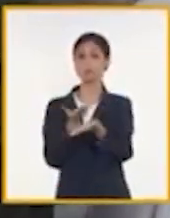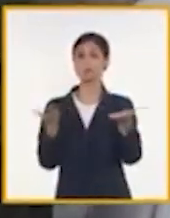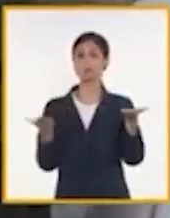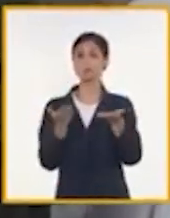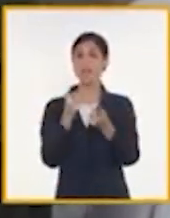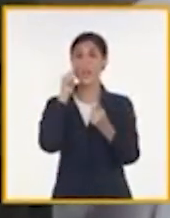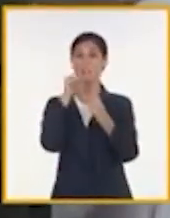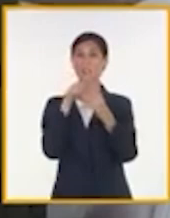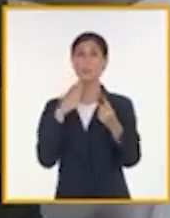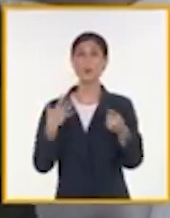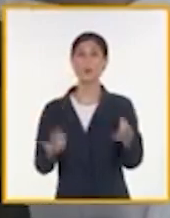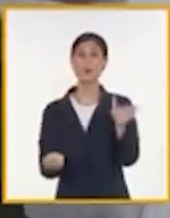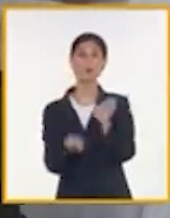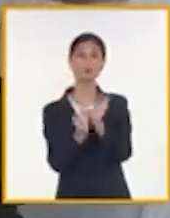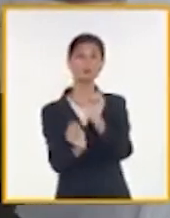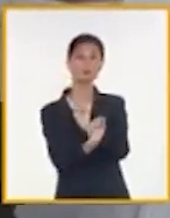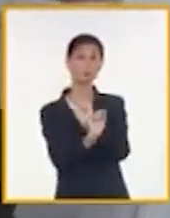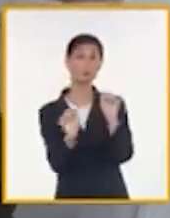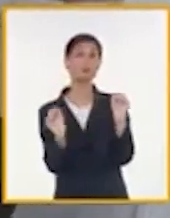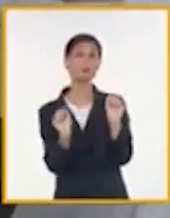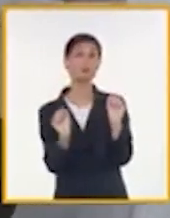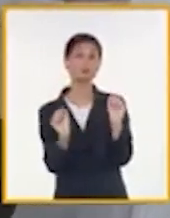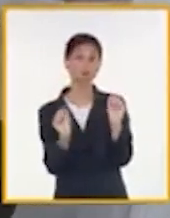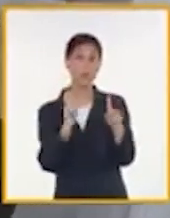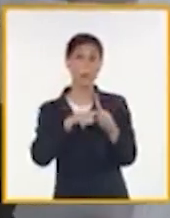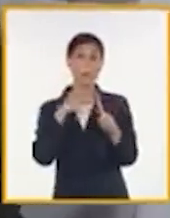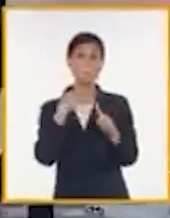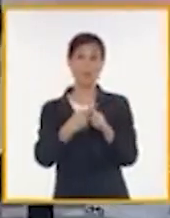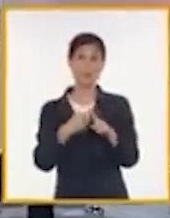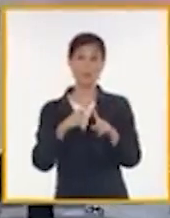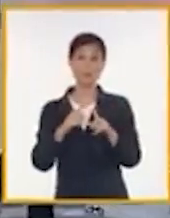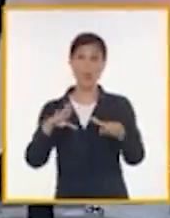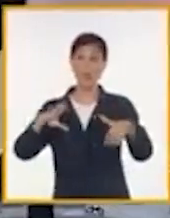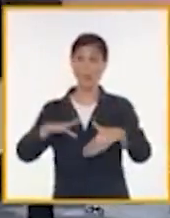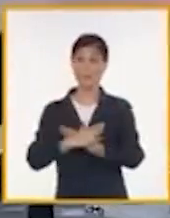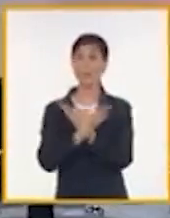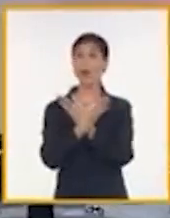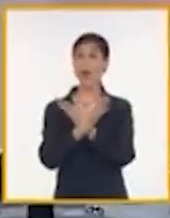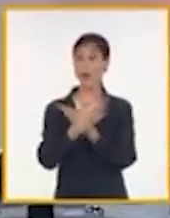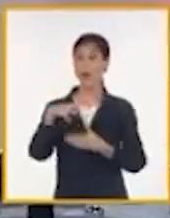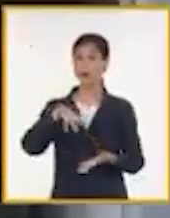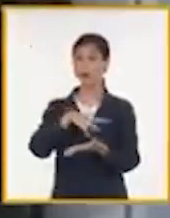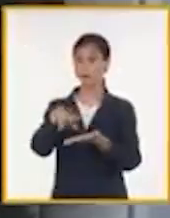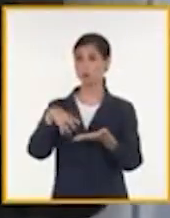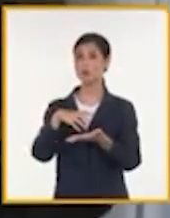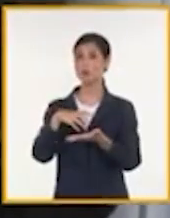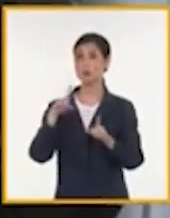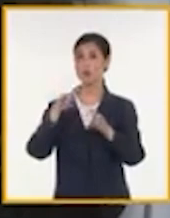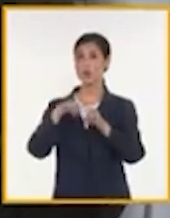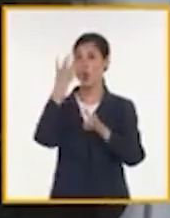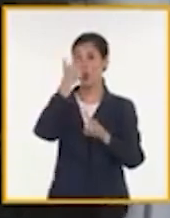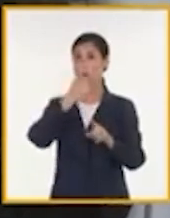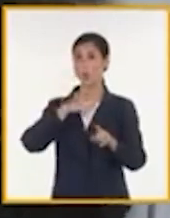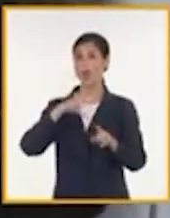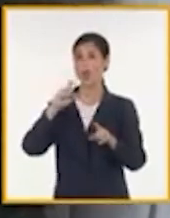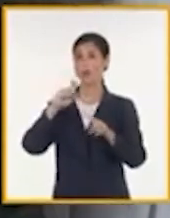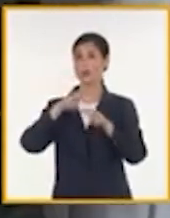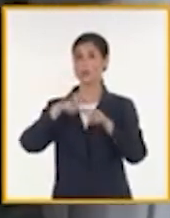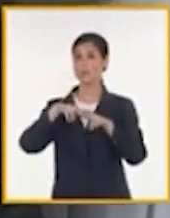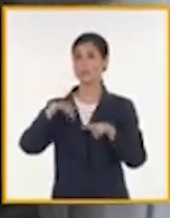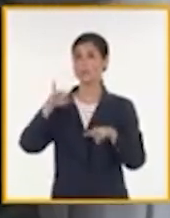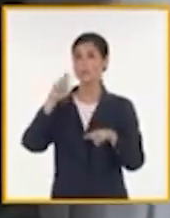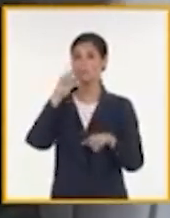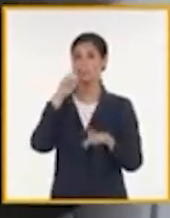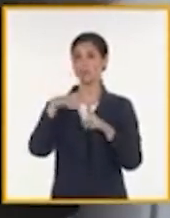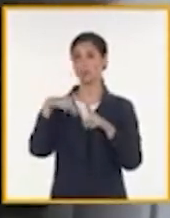perpetrado contra nuestra sede en la embajada de Washington el que había ocurrido primero el primero en el que Alexander alazo